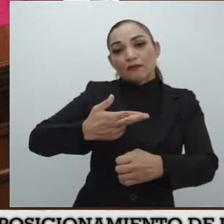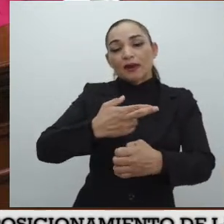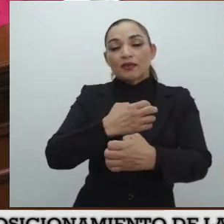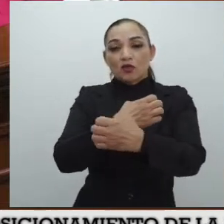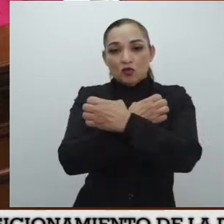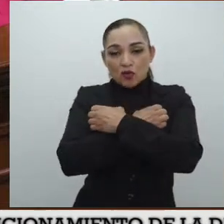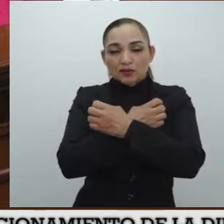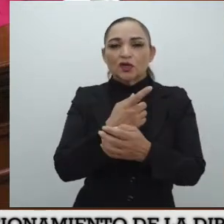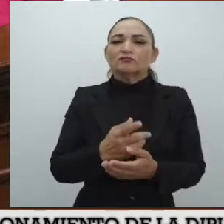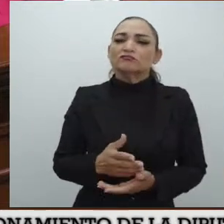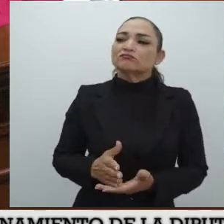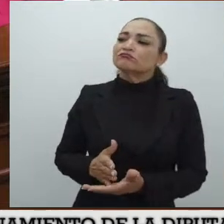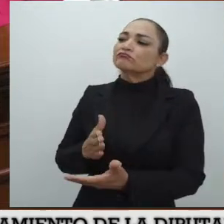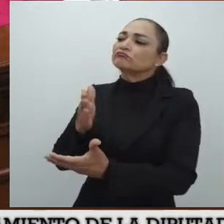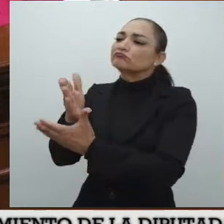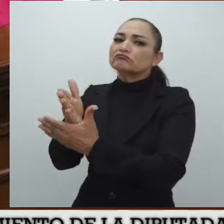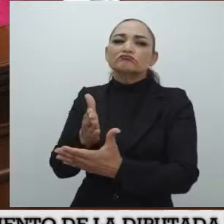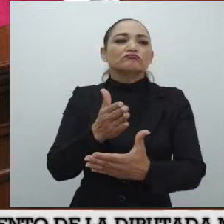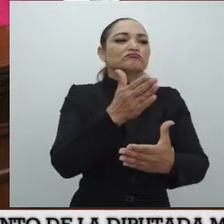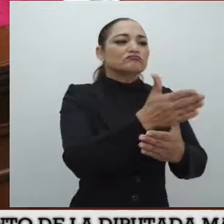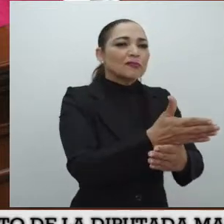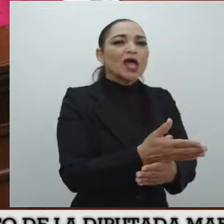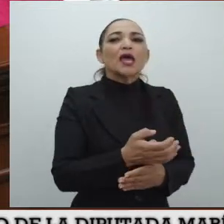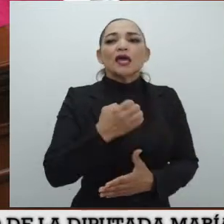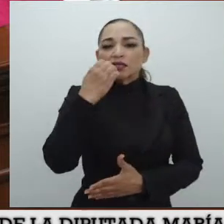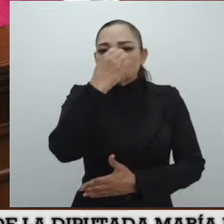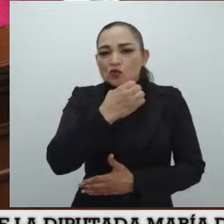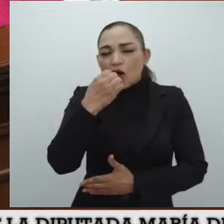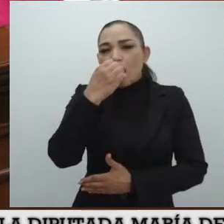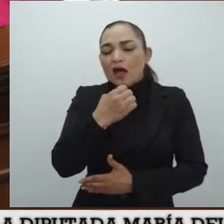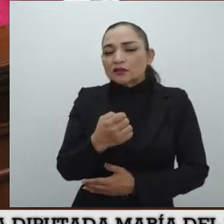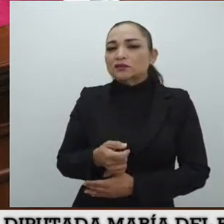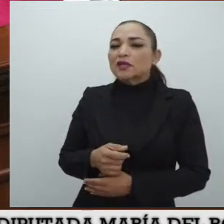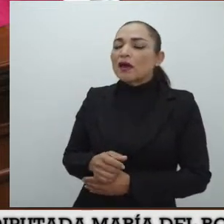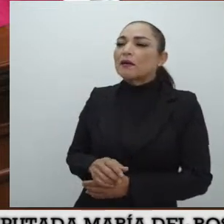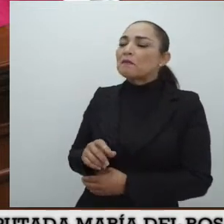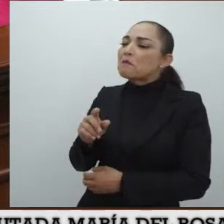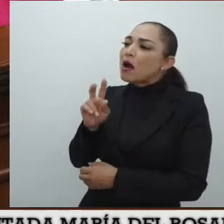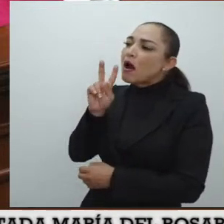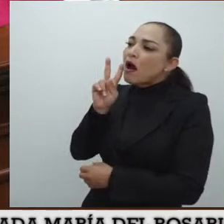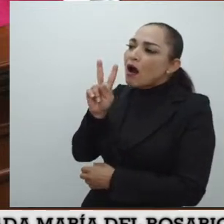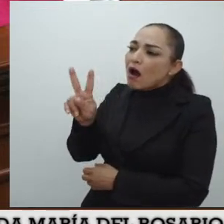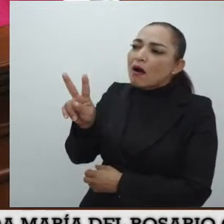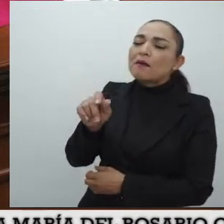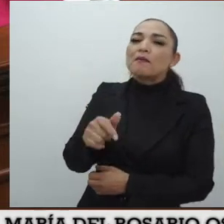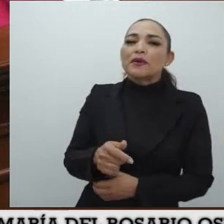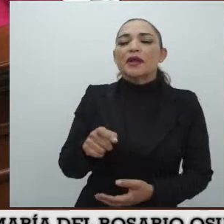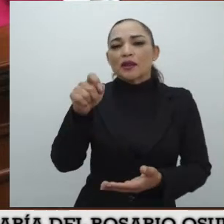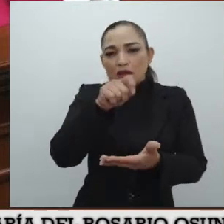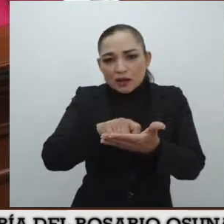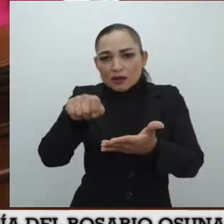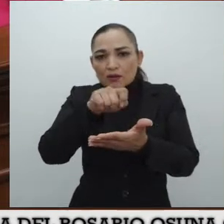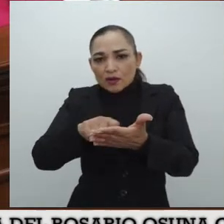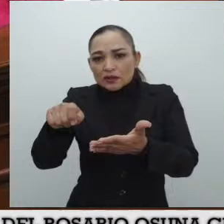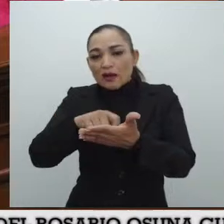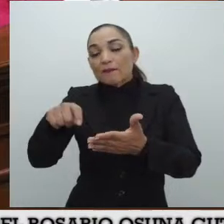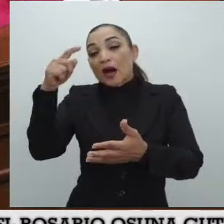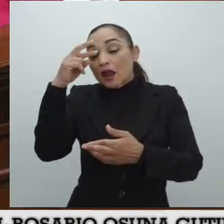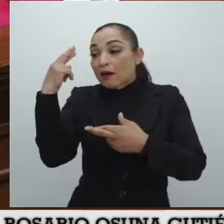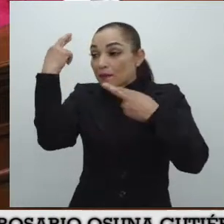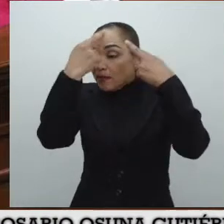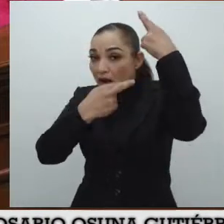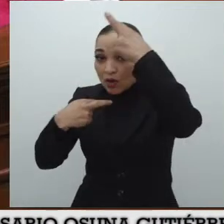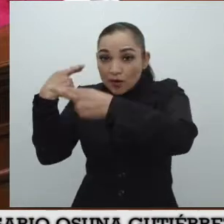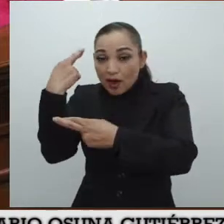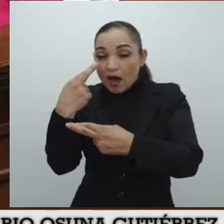las escuelas, se tomó nota, se trajo para una valoración y el día de hoy iban